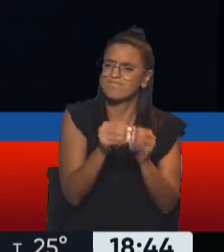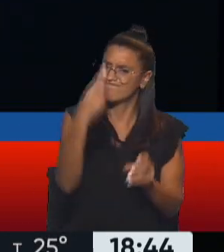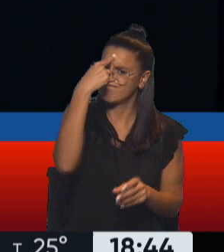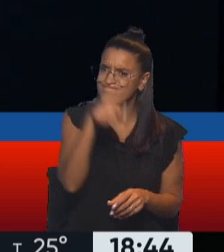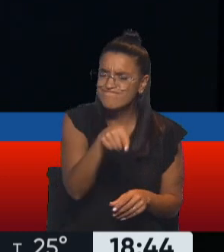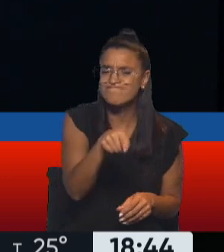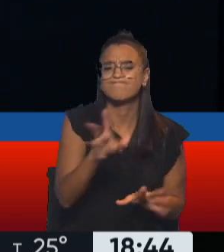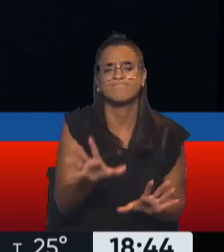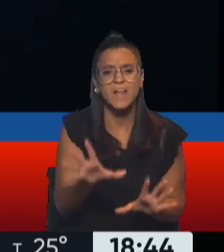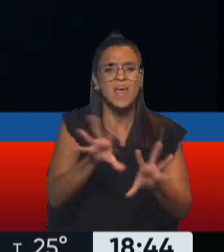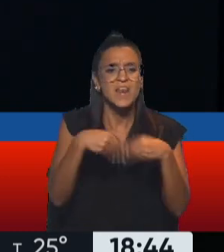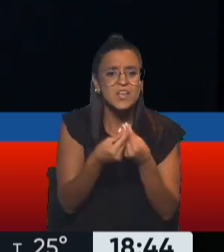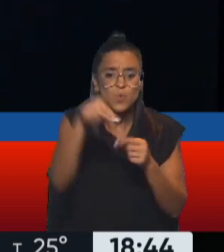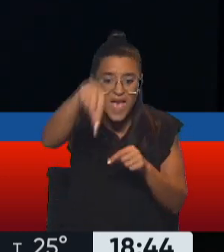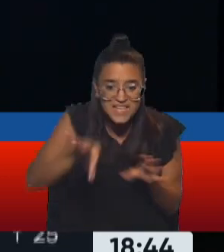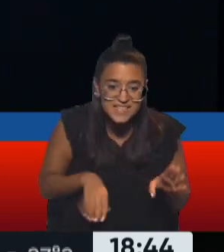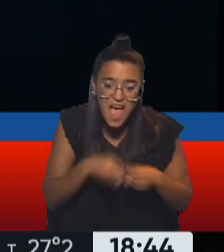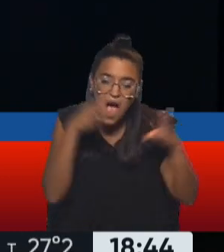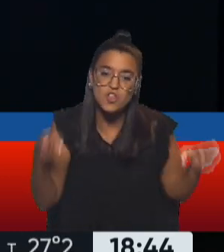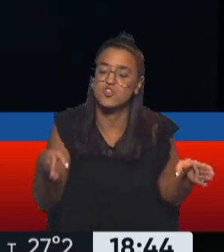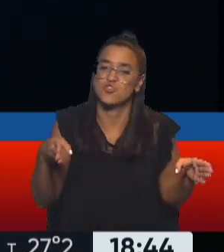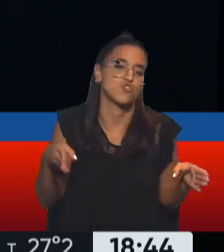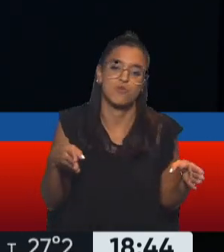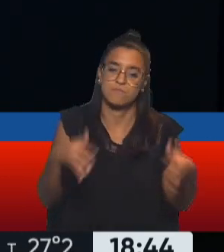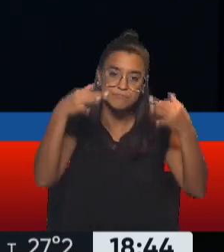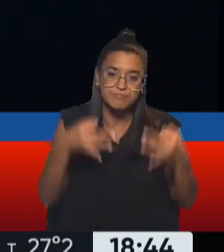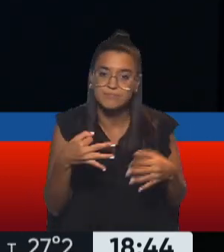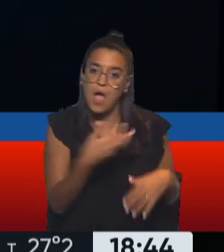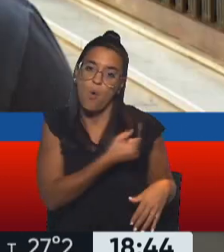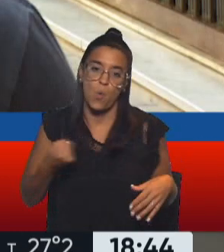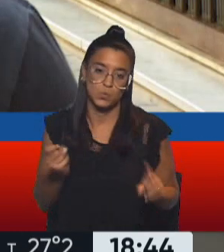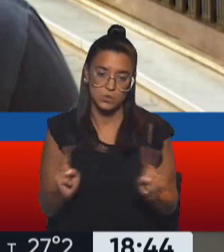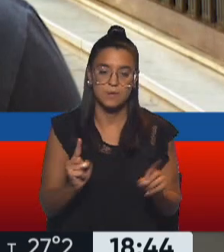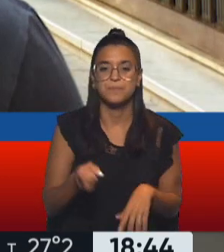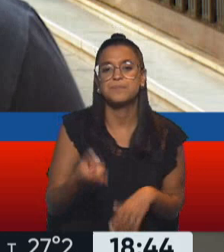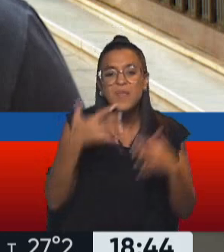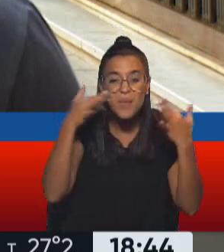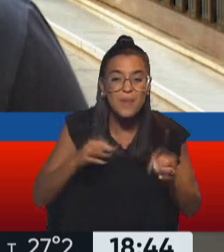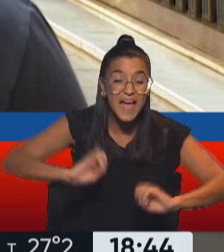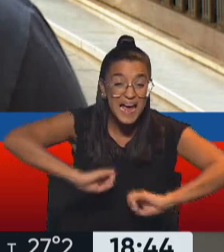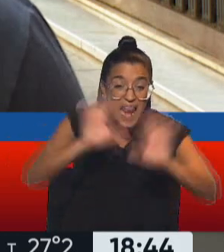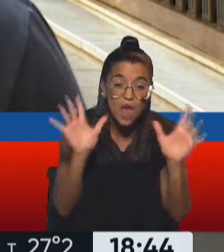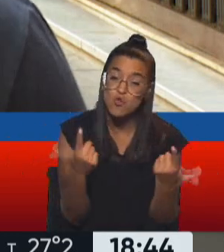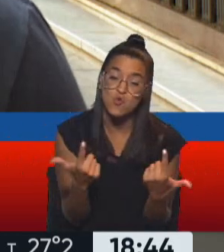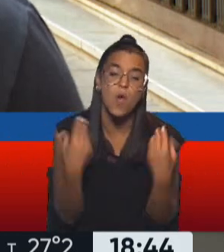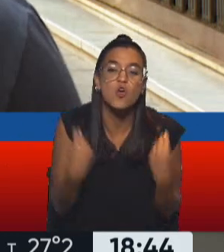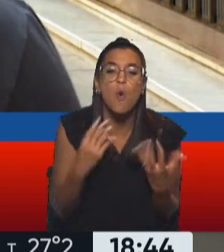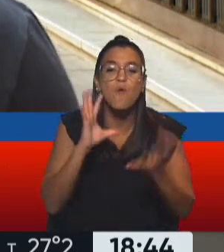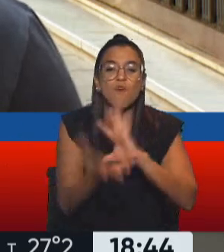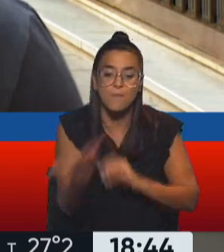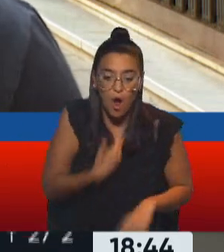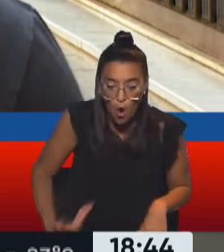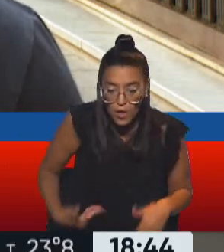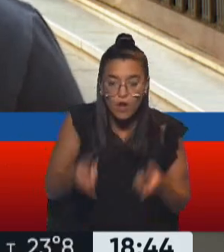que parte del resultado de este año no necesariamente era con un ajuste. La verdad que no hay indicios claros de cómo va a ser el gobierno